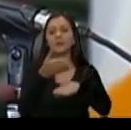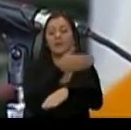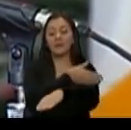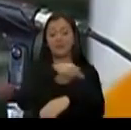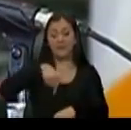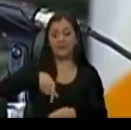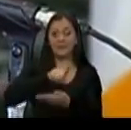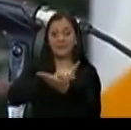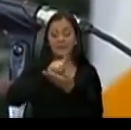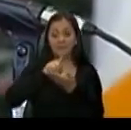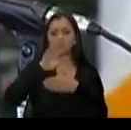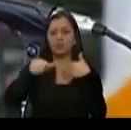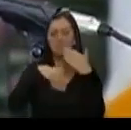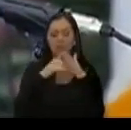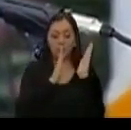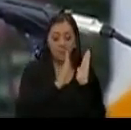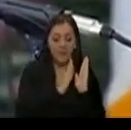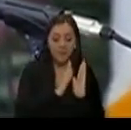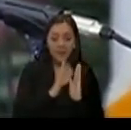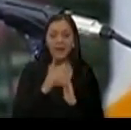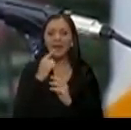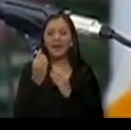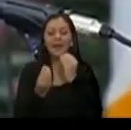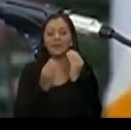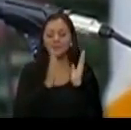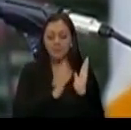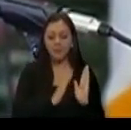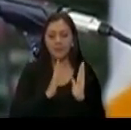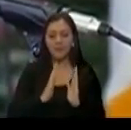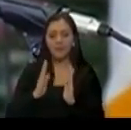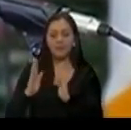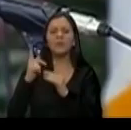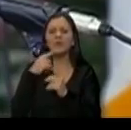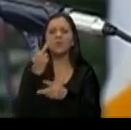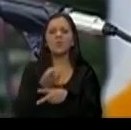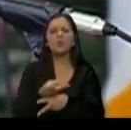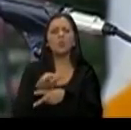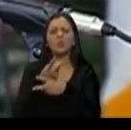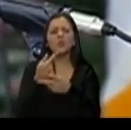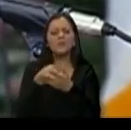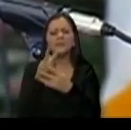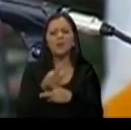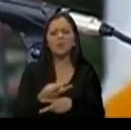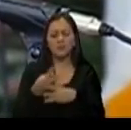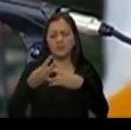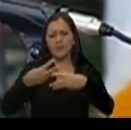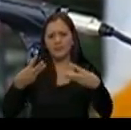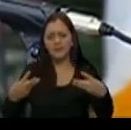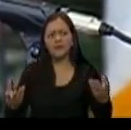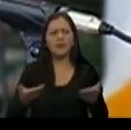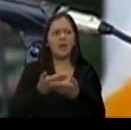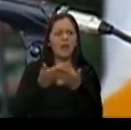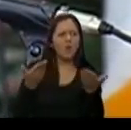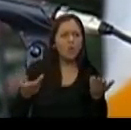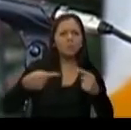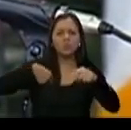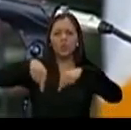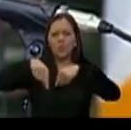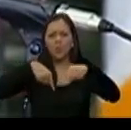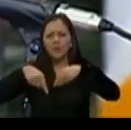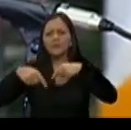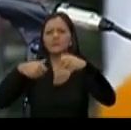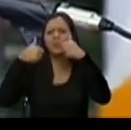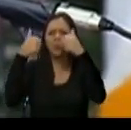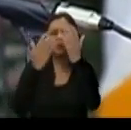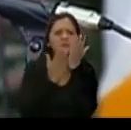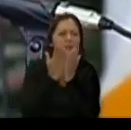semanas preparatorias, además de cuidar los aspectos propiamente materiales y logísticos, como pueden